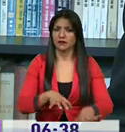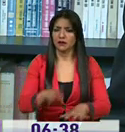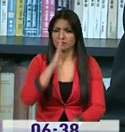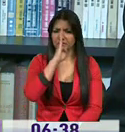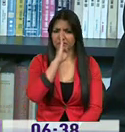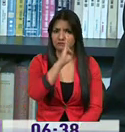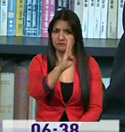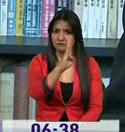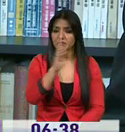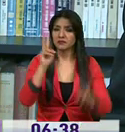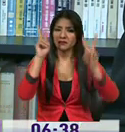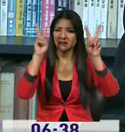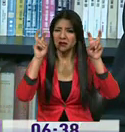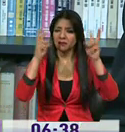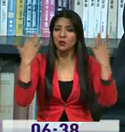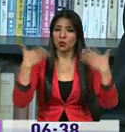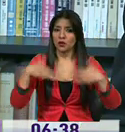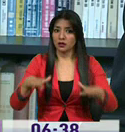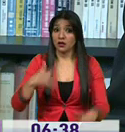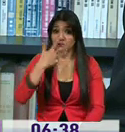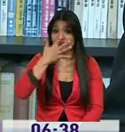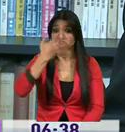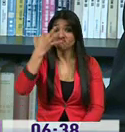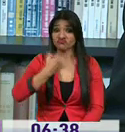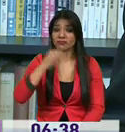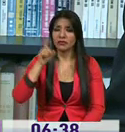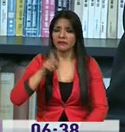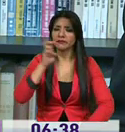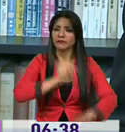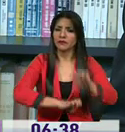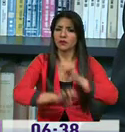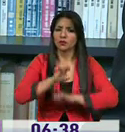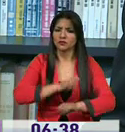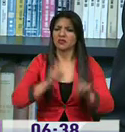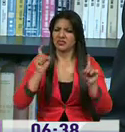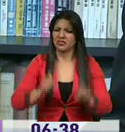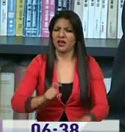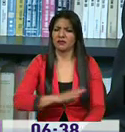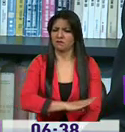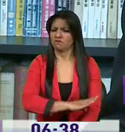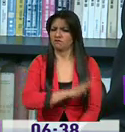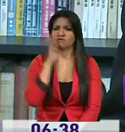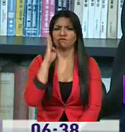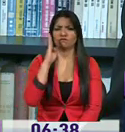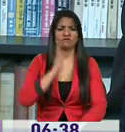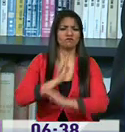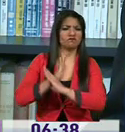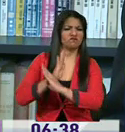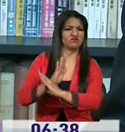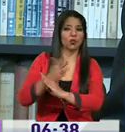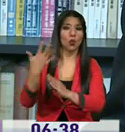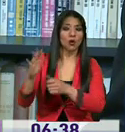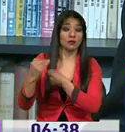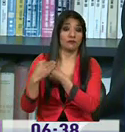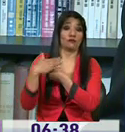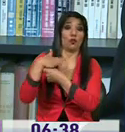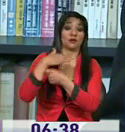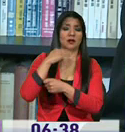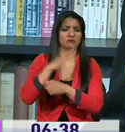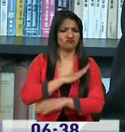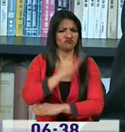una materia tan seria como esta, hay que ser impermeables a cualquier